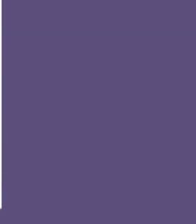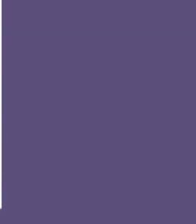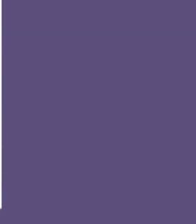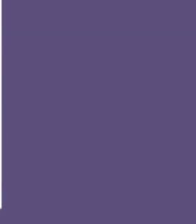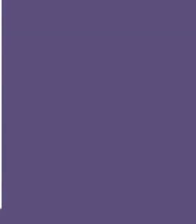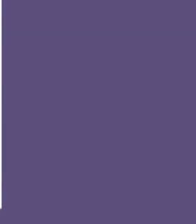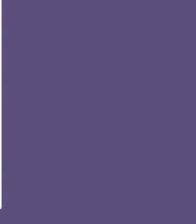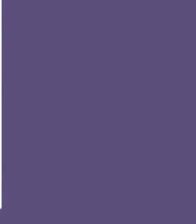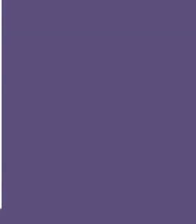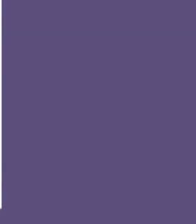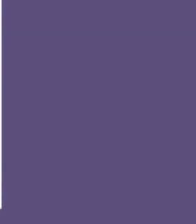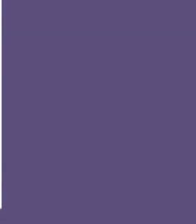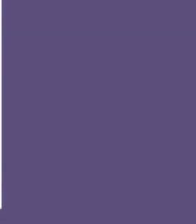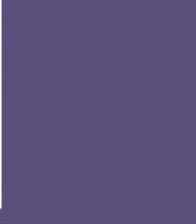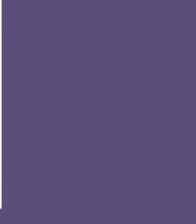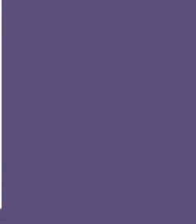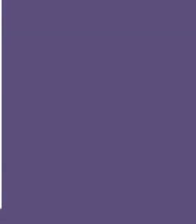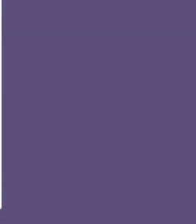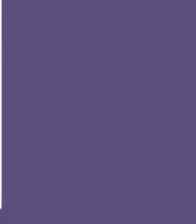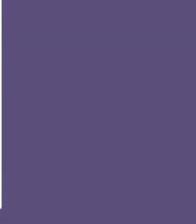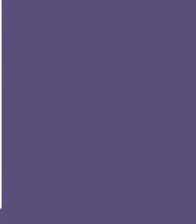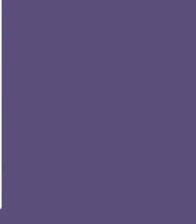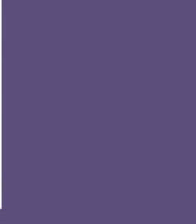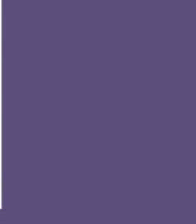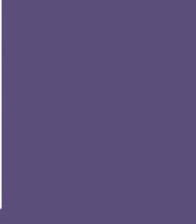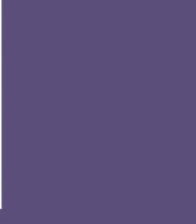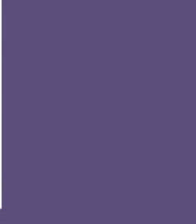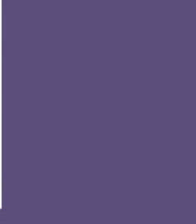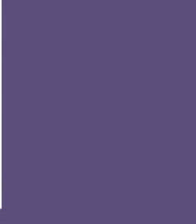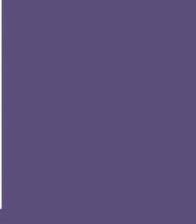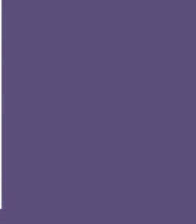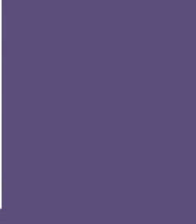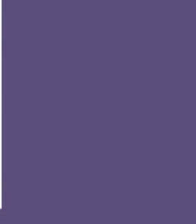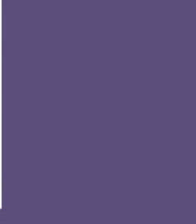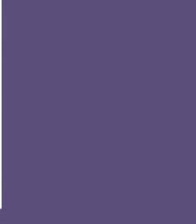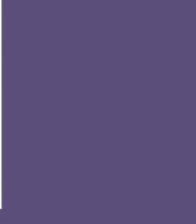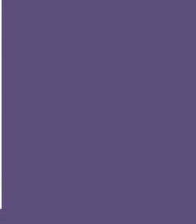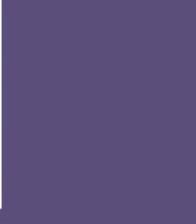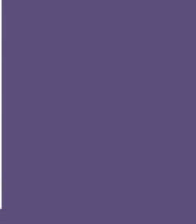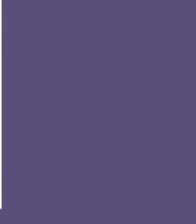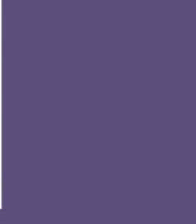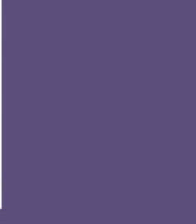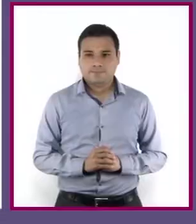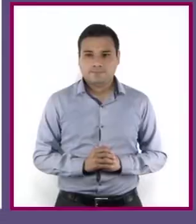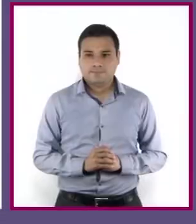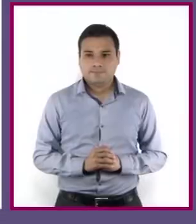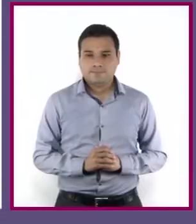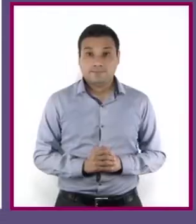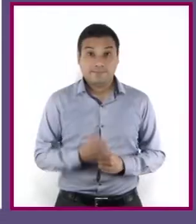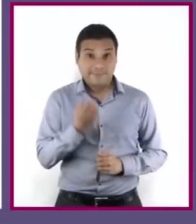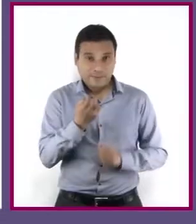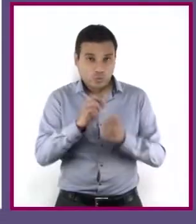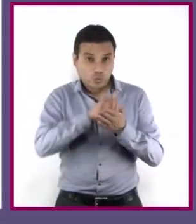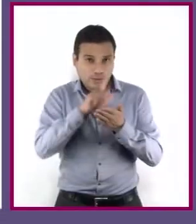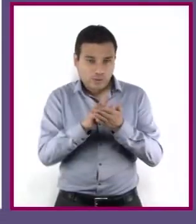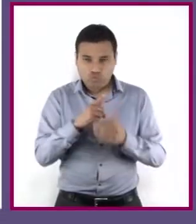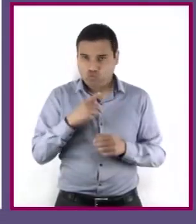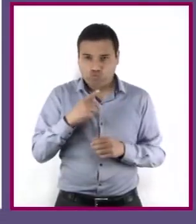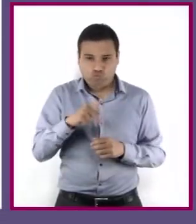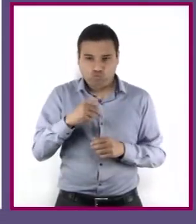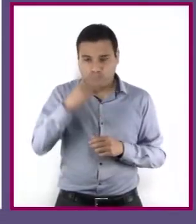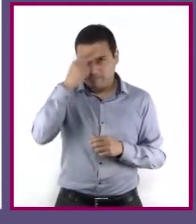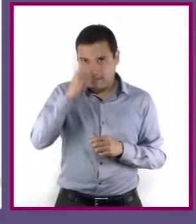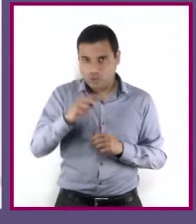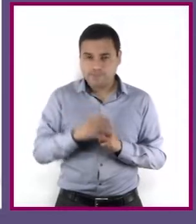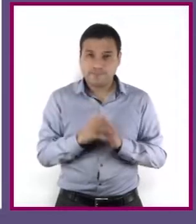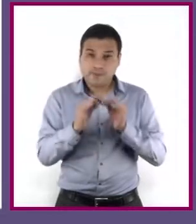y la Ley General de Acceso a las Mujeres a una vida libre de violencia. Estos son los marcos legales vigentes en México. Sin embargo, es